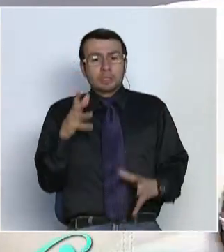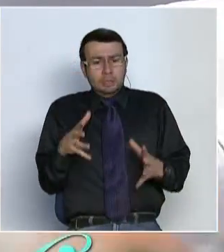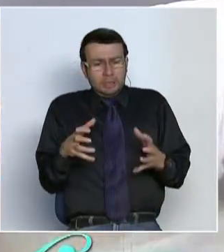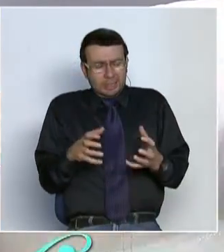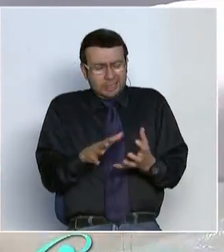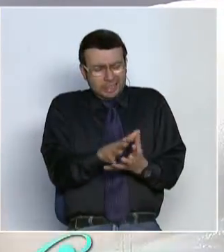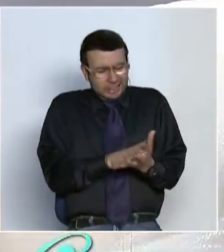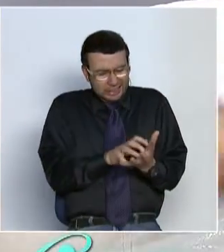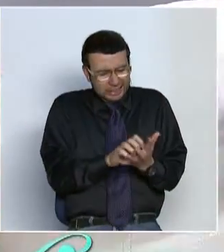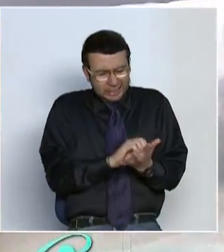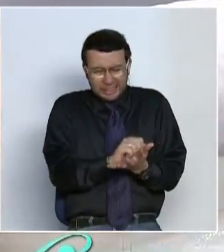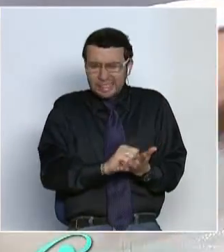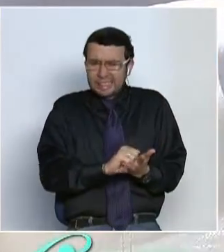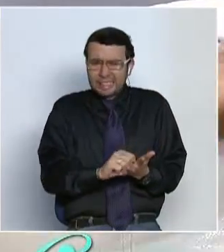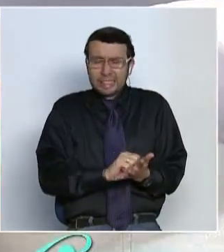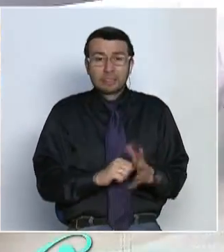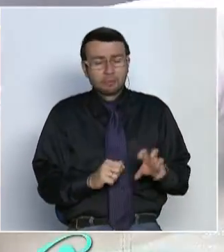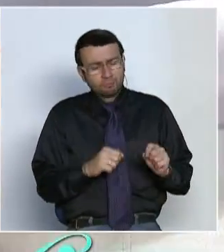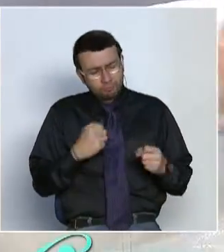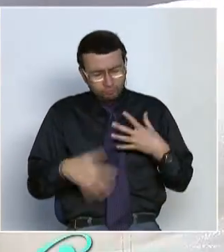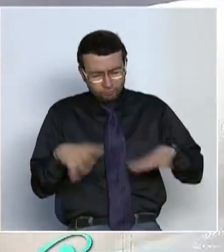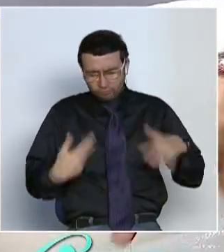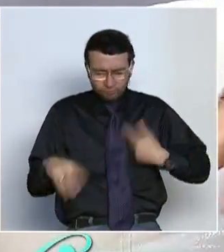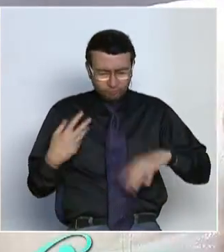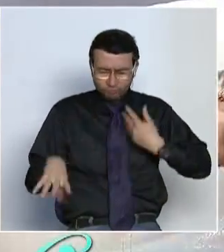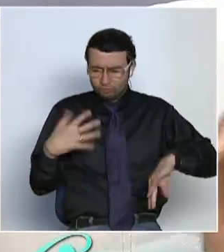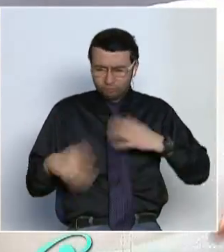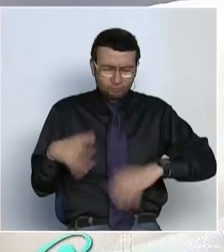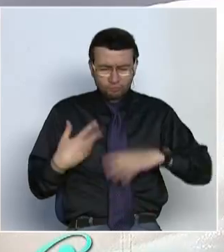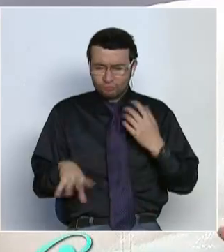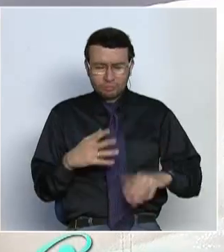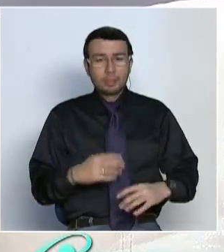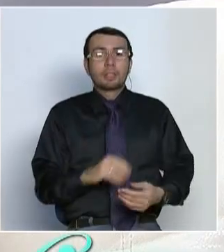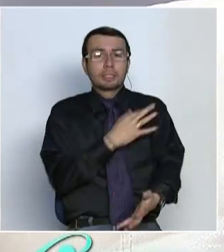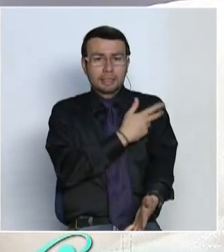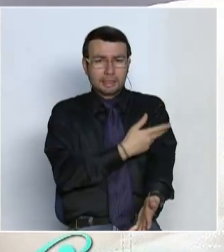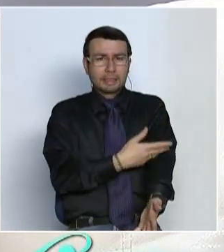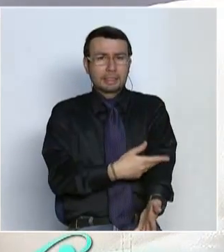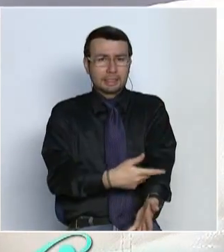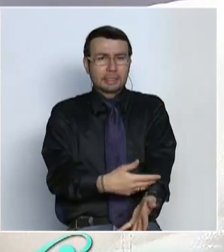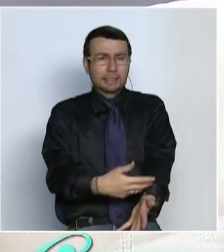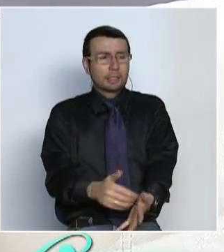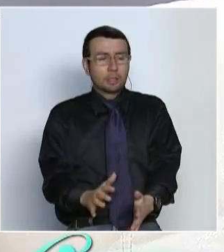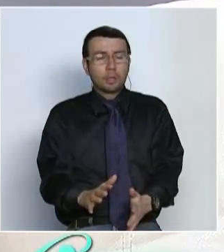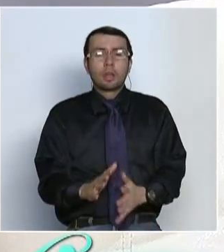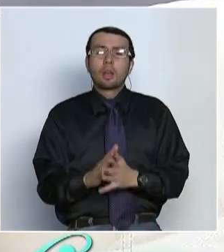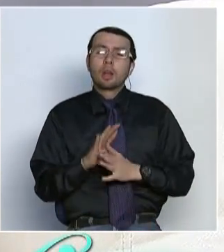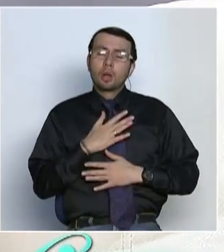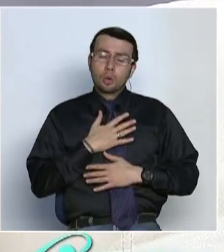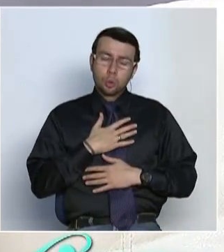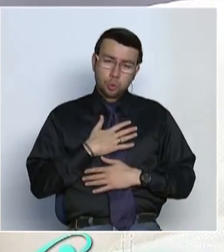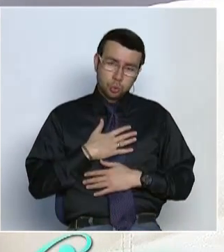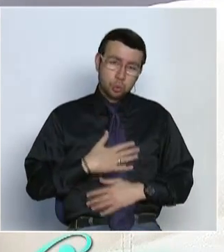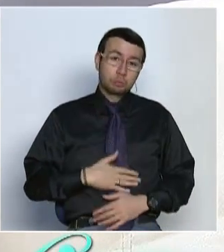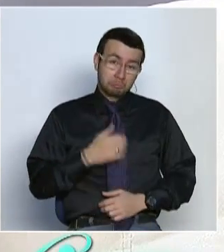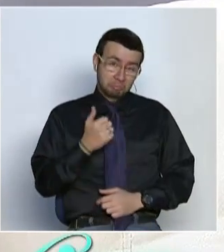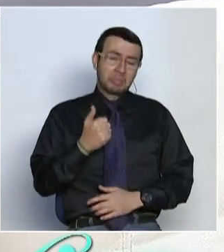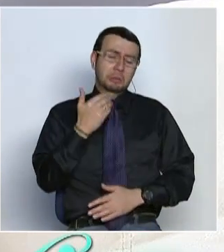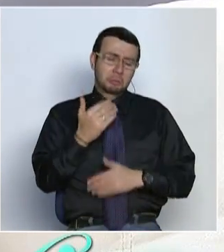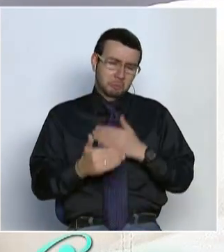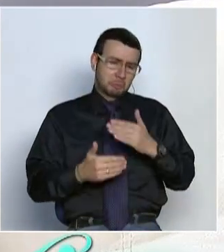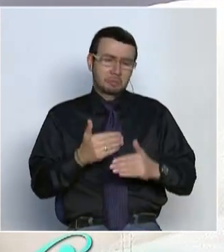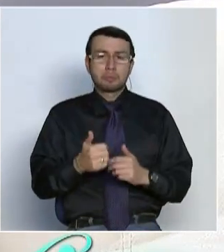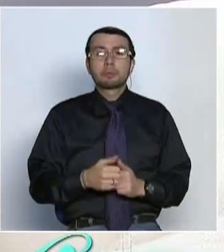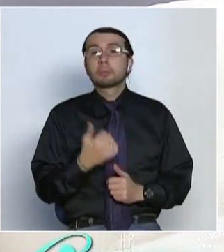entumecidas, entonces ella, como decía, empezaba a mover las manitos para que le entrara sangre, en fin. y iba mejorando. Esto